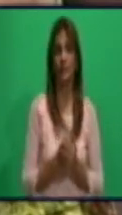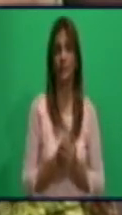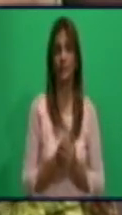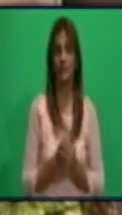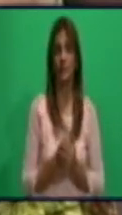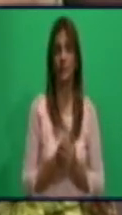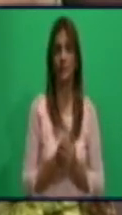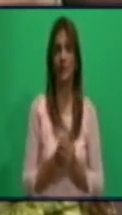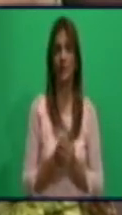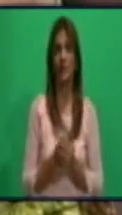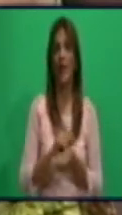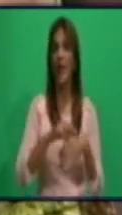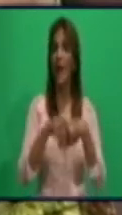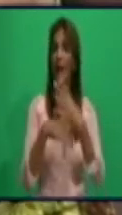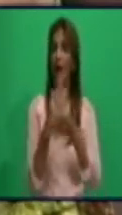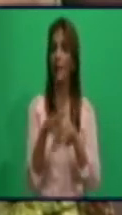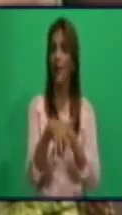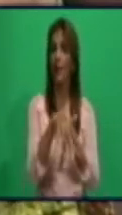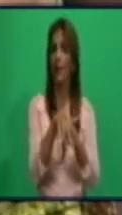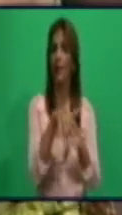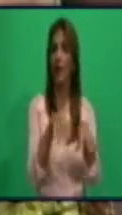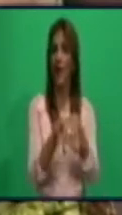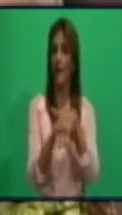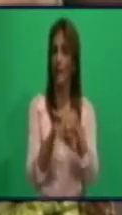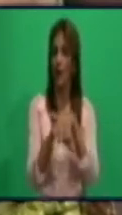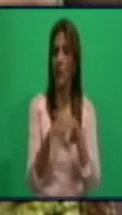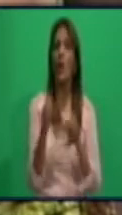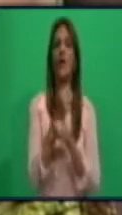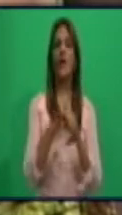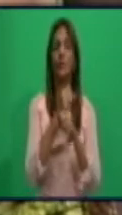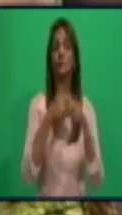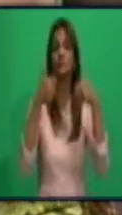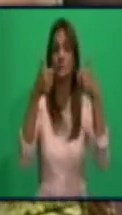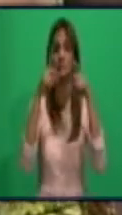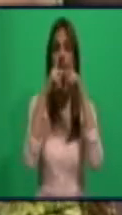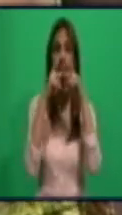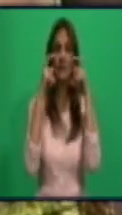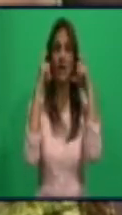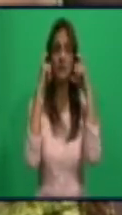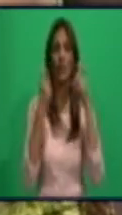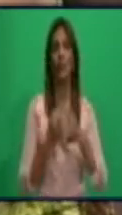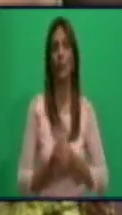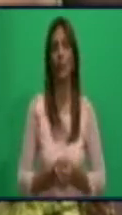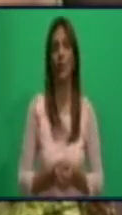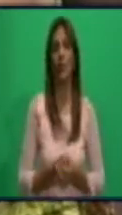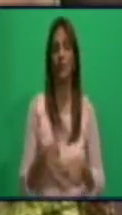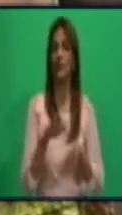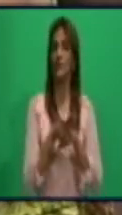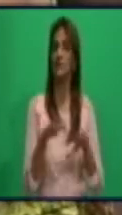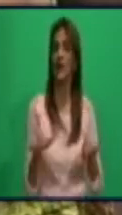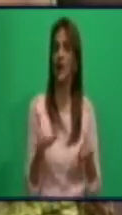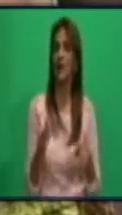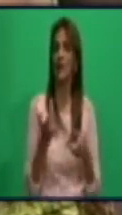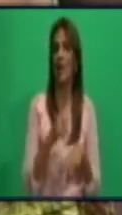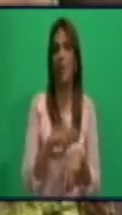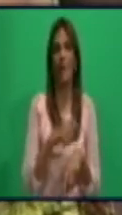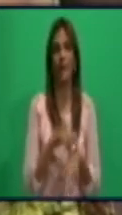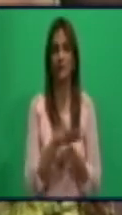el lavado frecuente de manos y superficies, el uso adecuado del nasobuco, que ya en el momento en que estamos yo diría que es